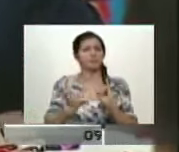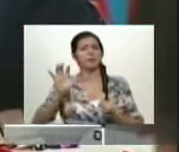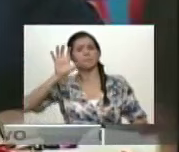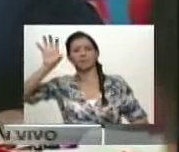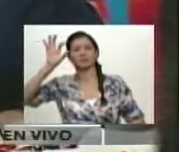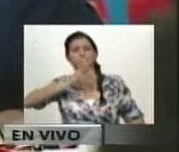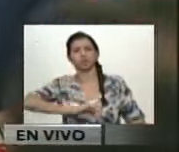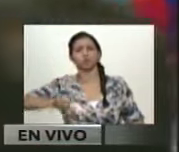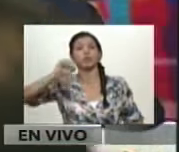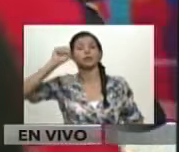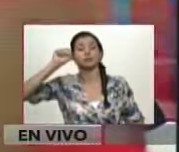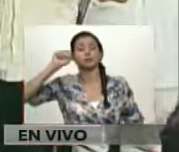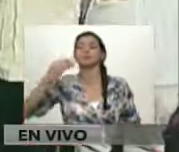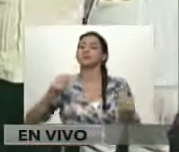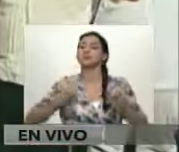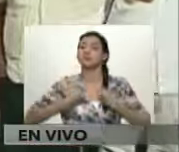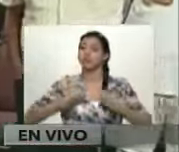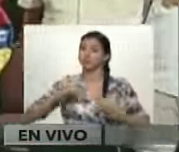¡Independencia y patria socialista!